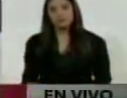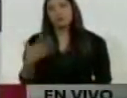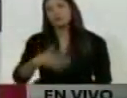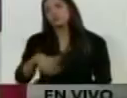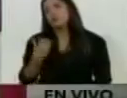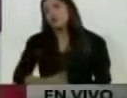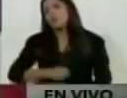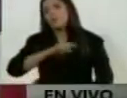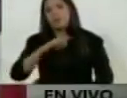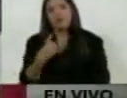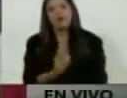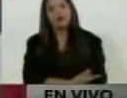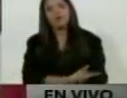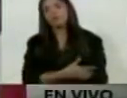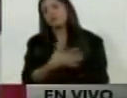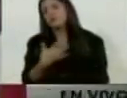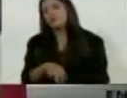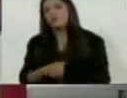poderosa base para